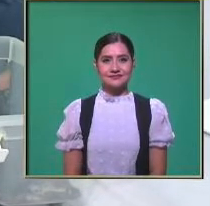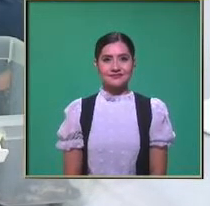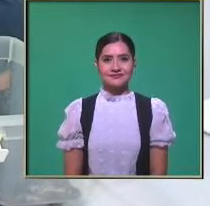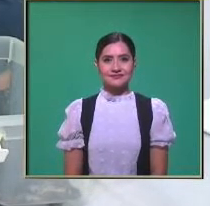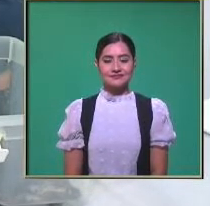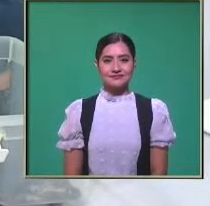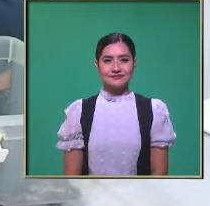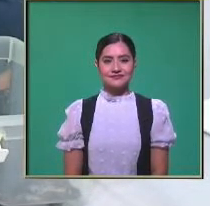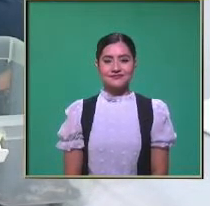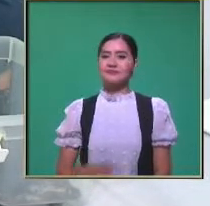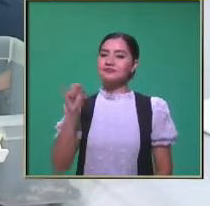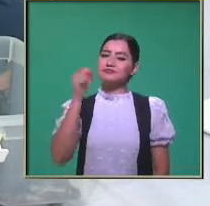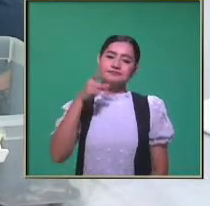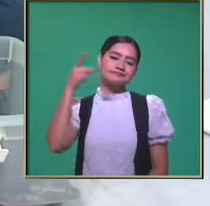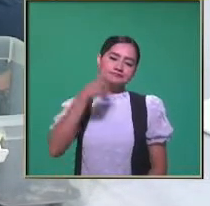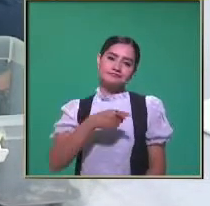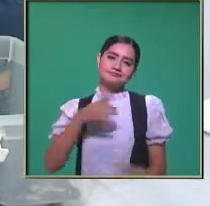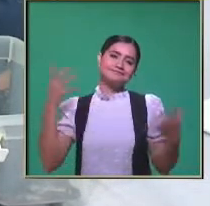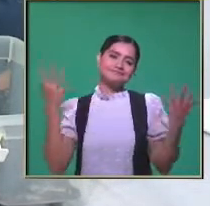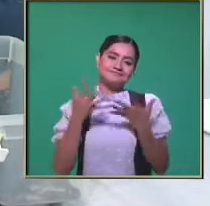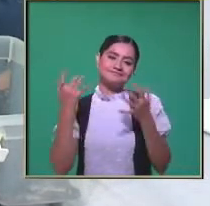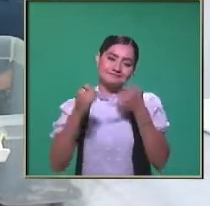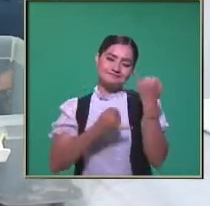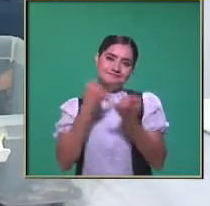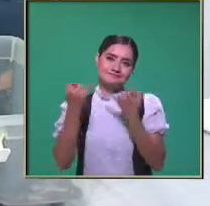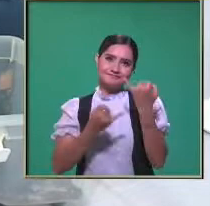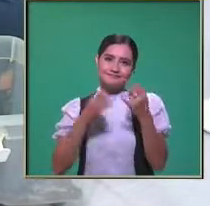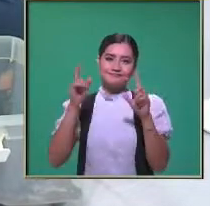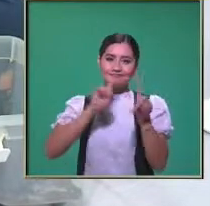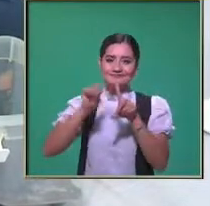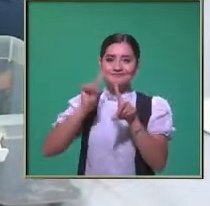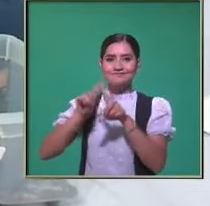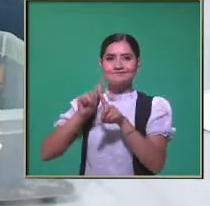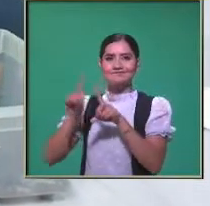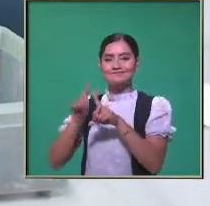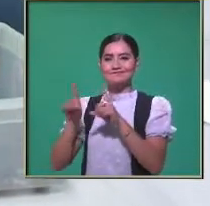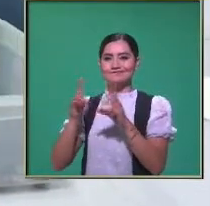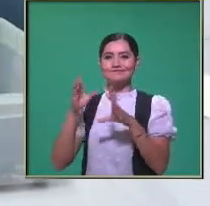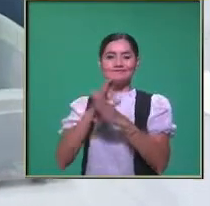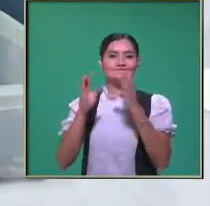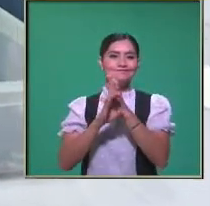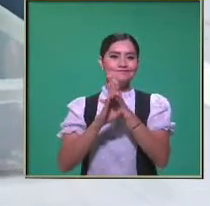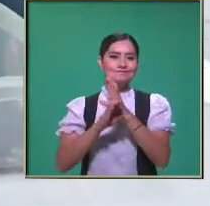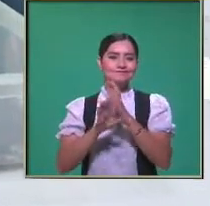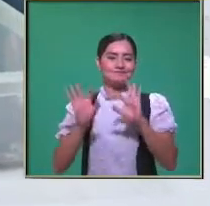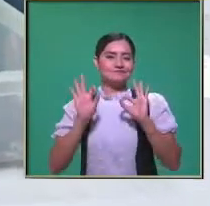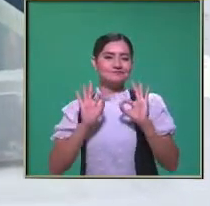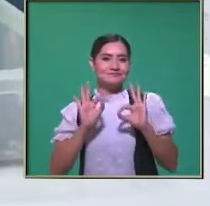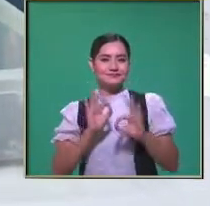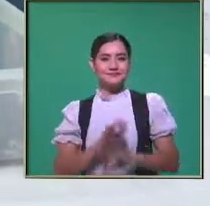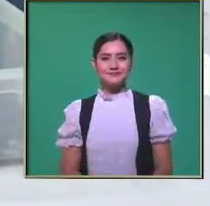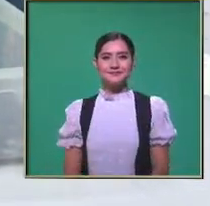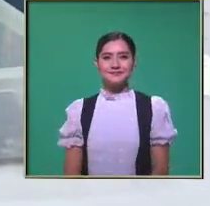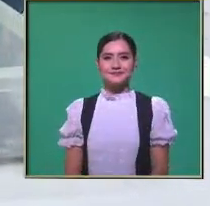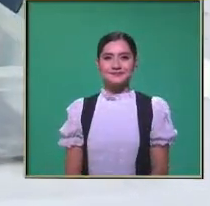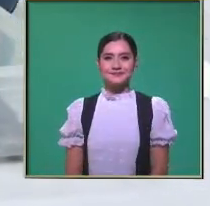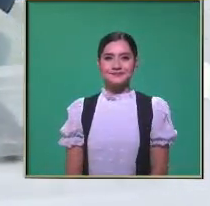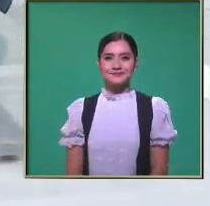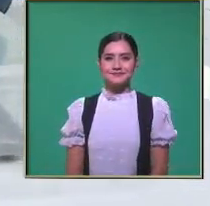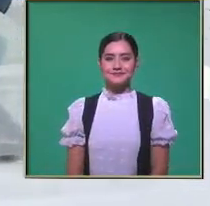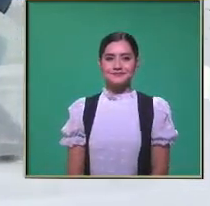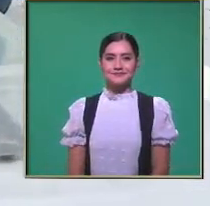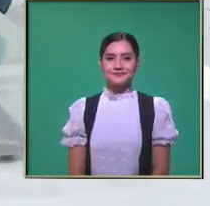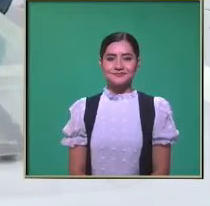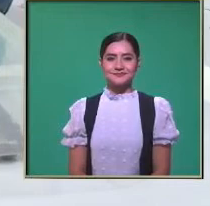Oye, y así podemos hacer pues las obras de arte que el niño o la niña quiera, que mamá y papá quiera. Ahí